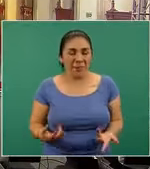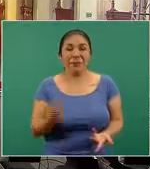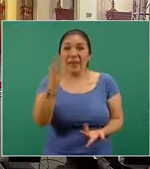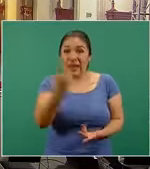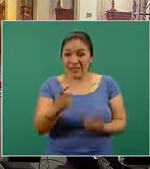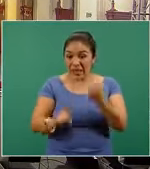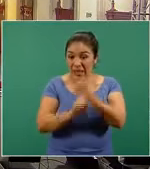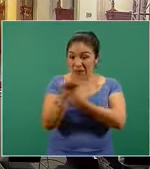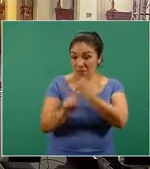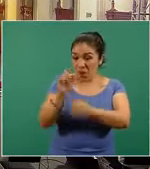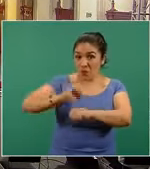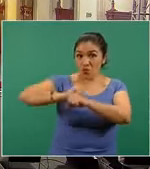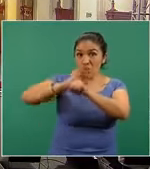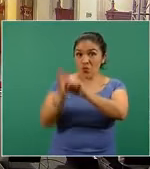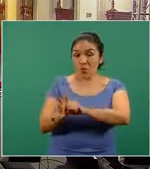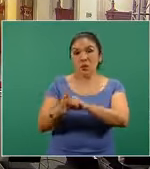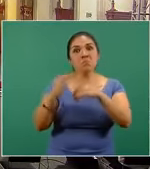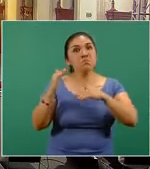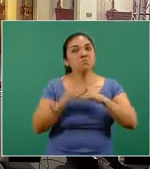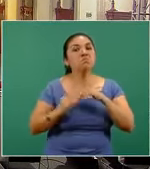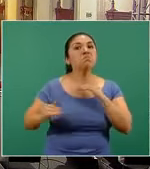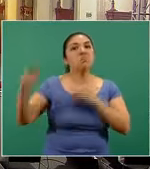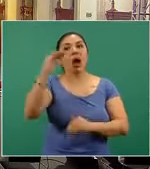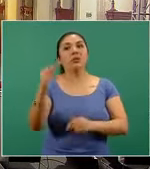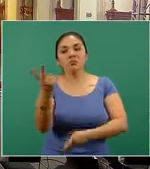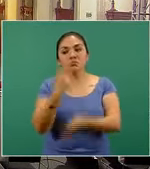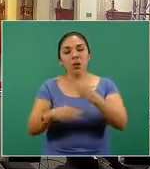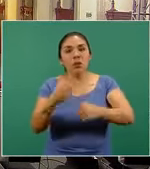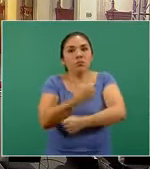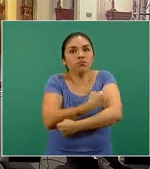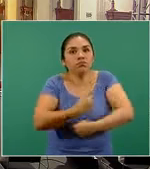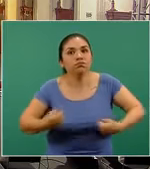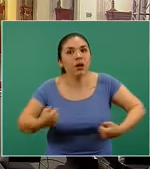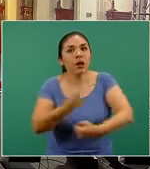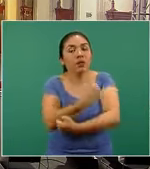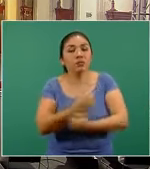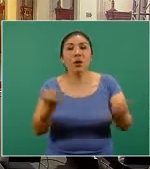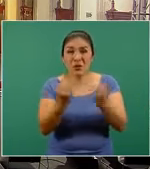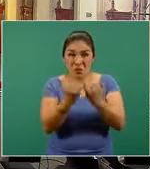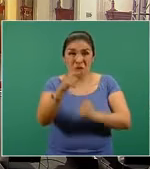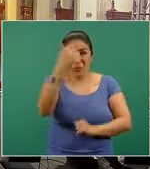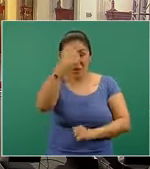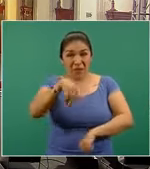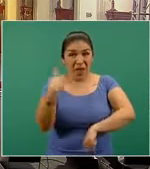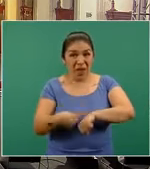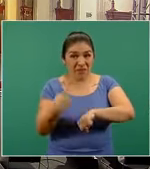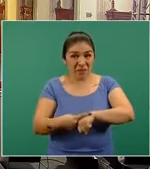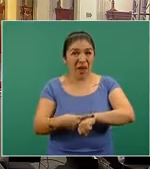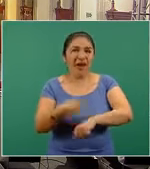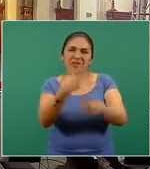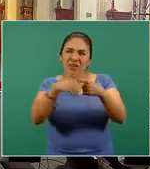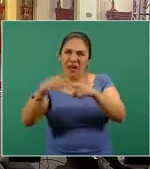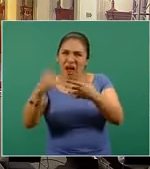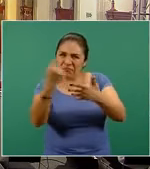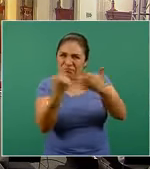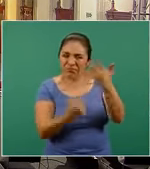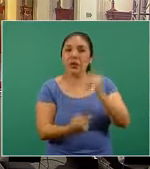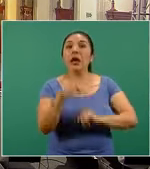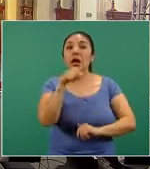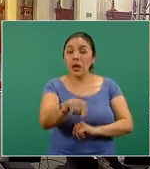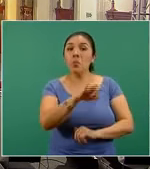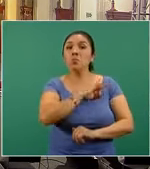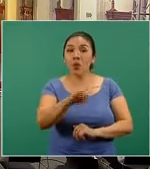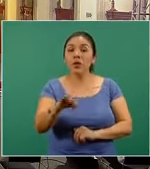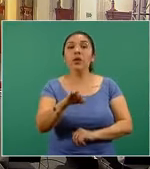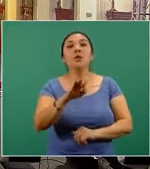esta pandemia de COVID está aumentando el riesgo de obesidad, y también sabemos que la obesidad y las enfermedades crónicas aumentan el riesgo de